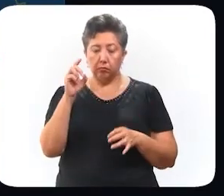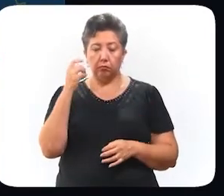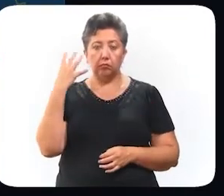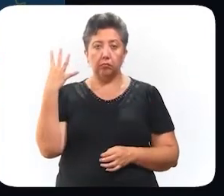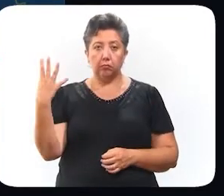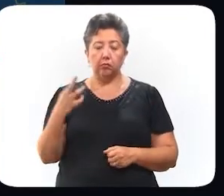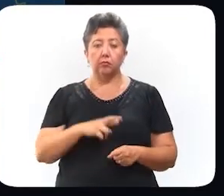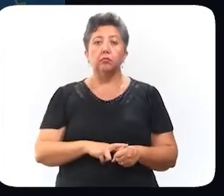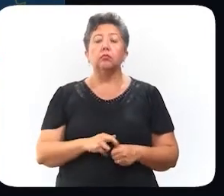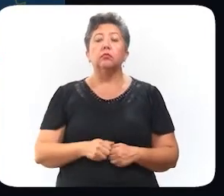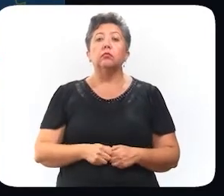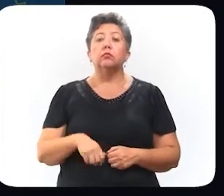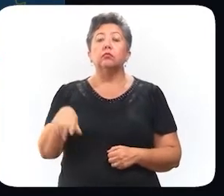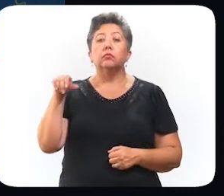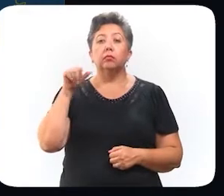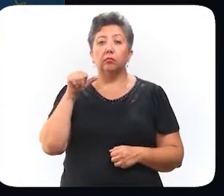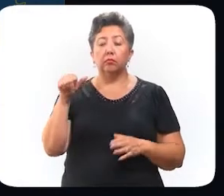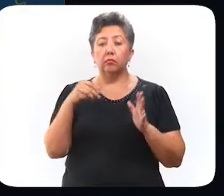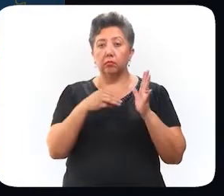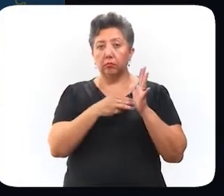10.934 en la zona sur,